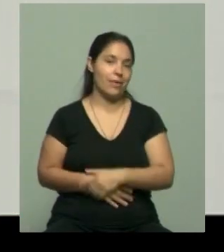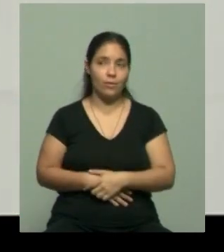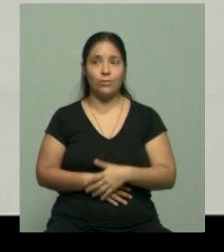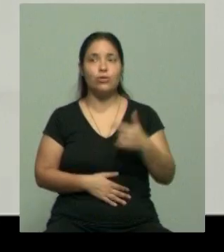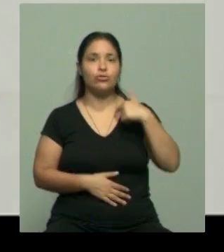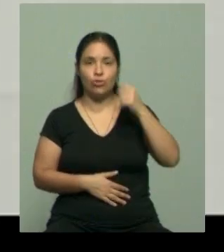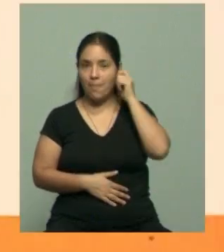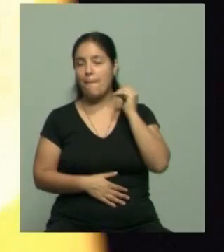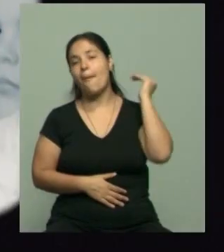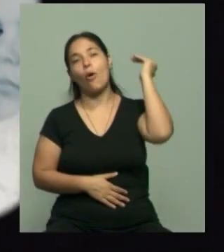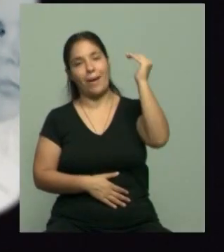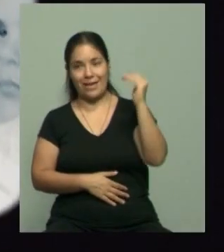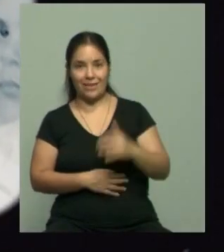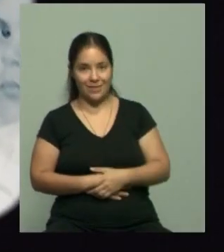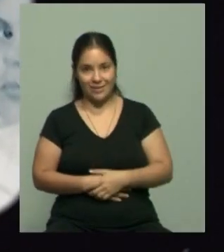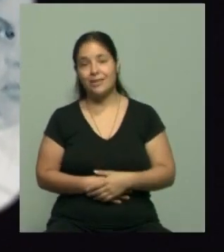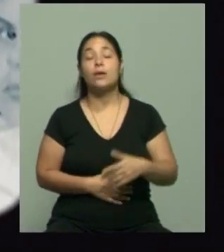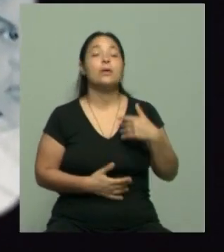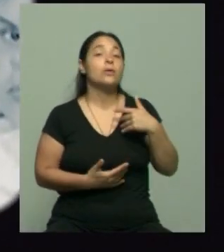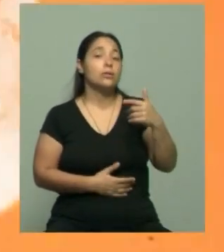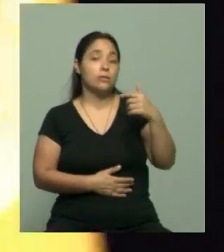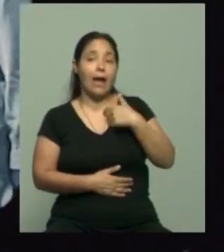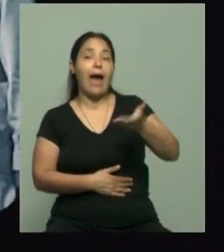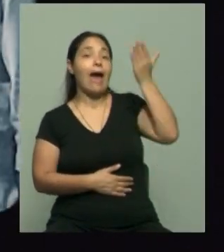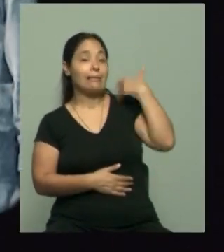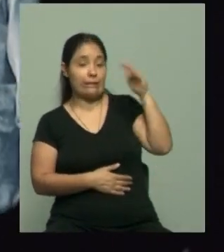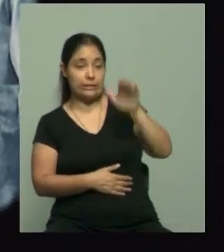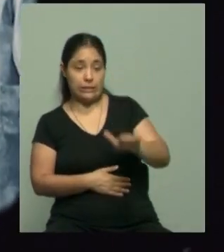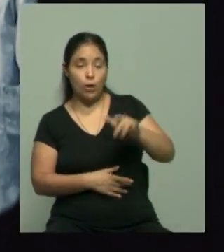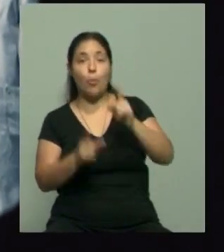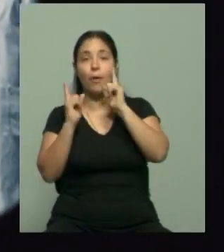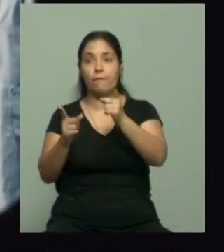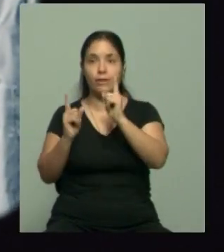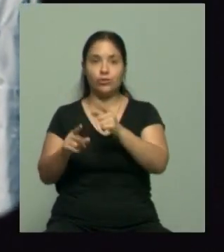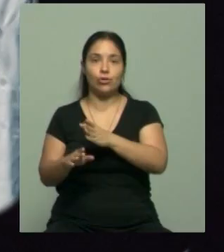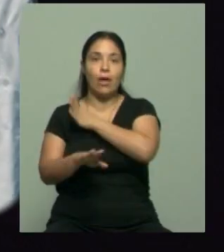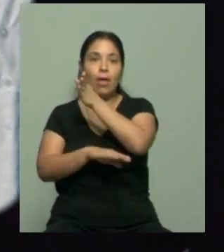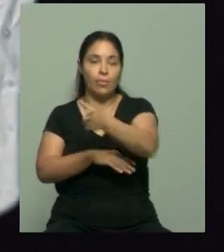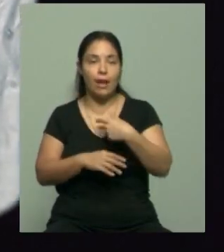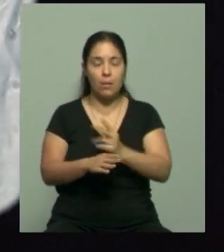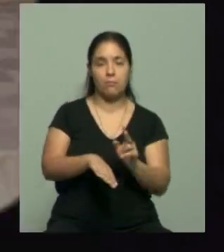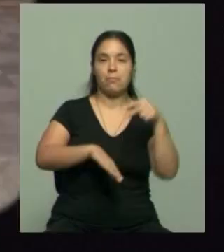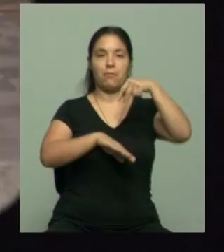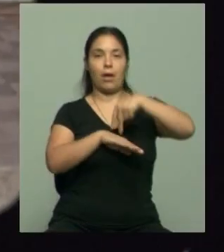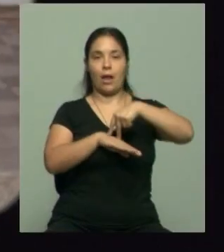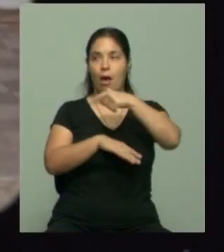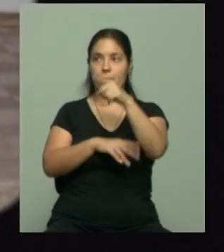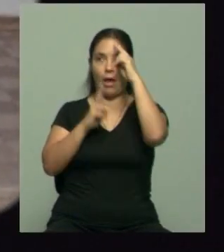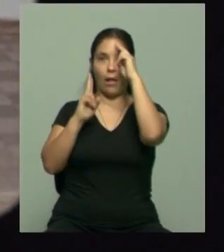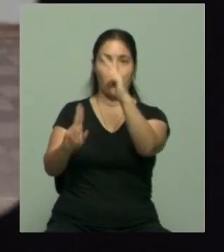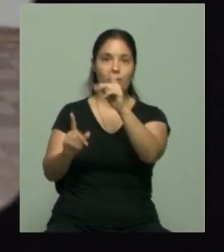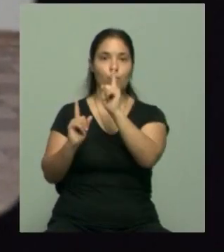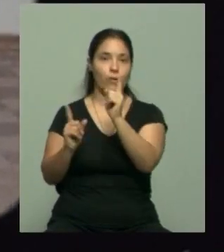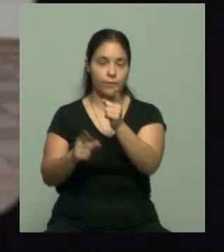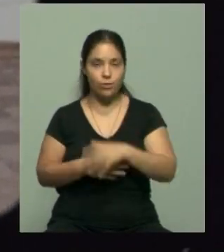ser un poquito más grande que vos, pero cuando uno era chico, iba a la escuela, entraba el docente, vos te parabas, era el respeto al docente,